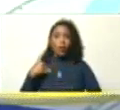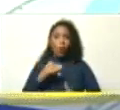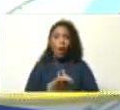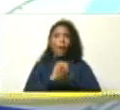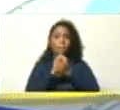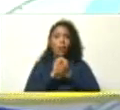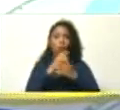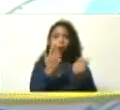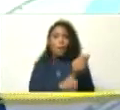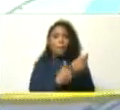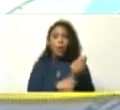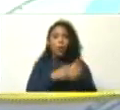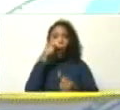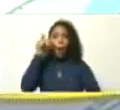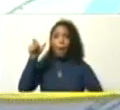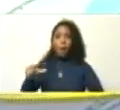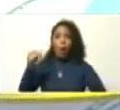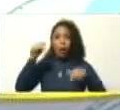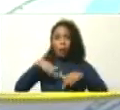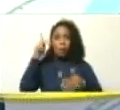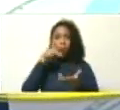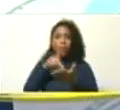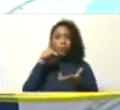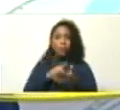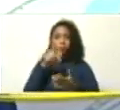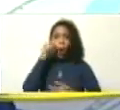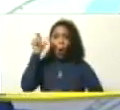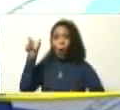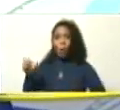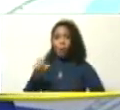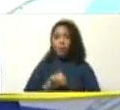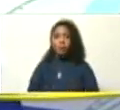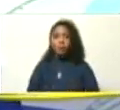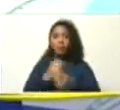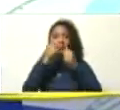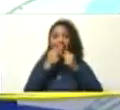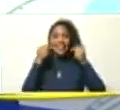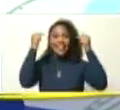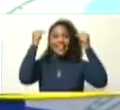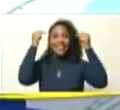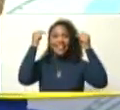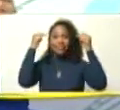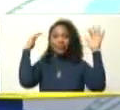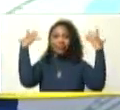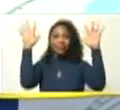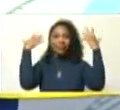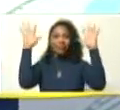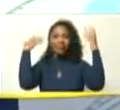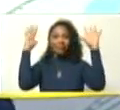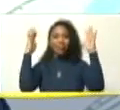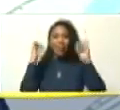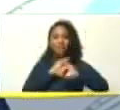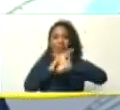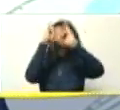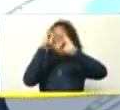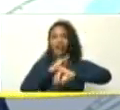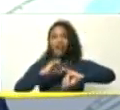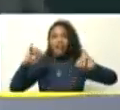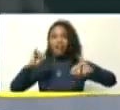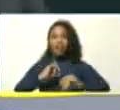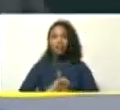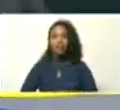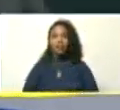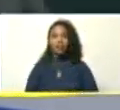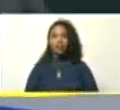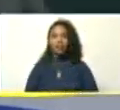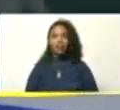hermano Earle Herrera. Aquí está presente Earle, sonriente, aplaudiendo, contento.